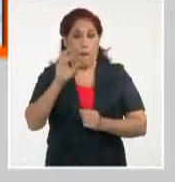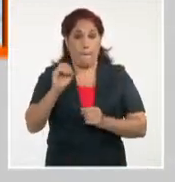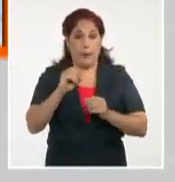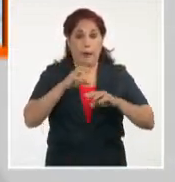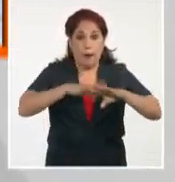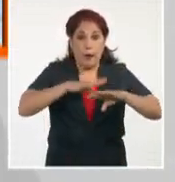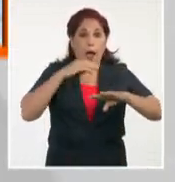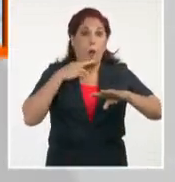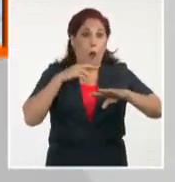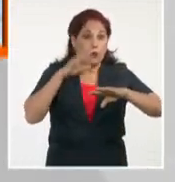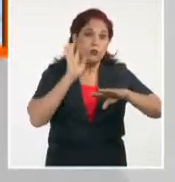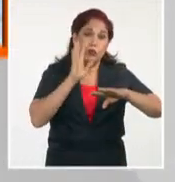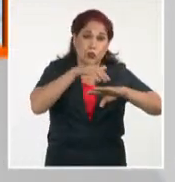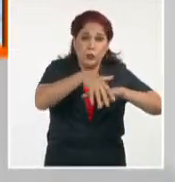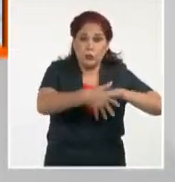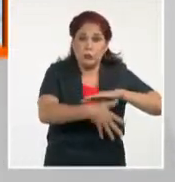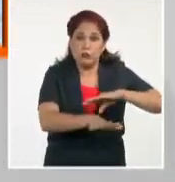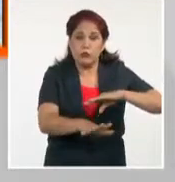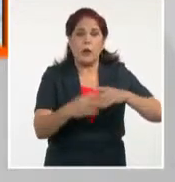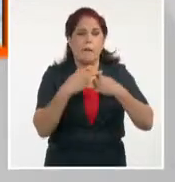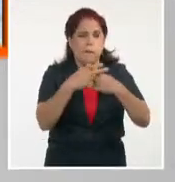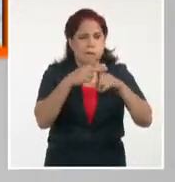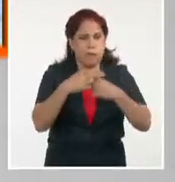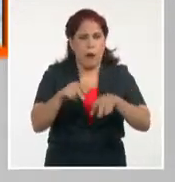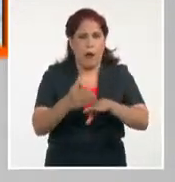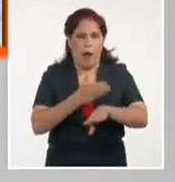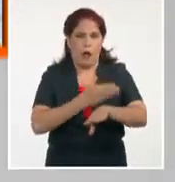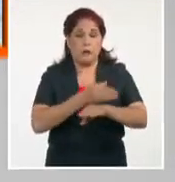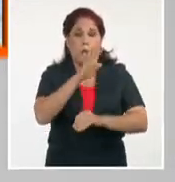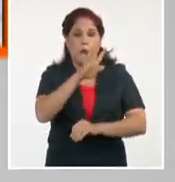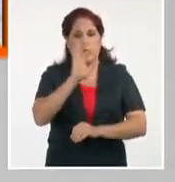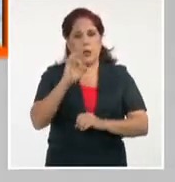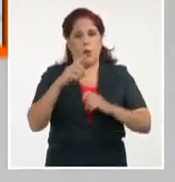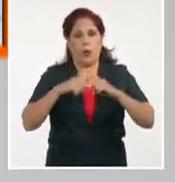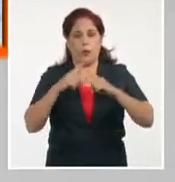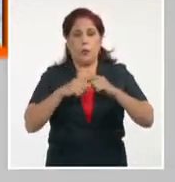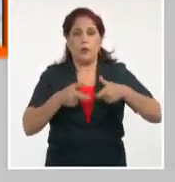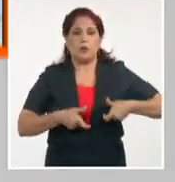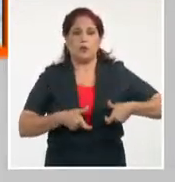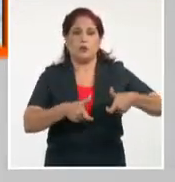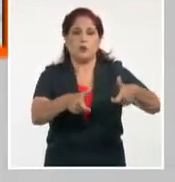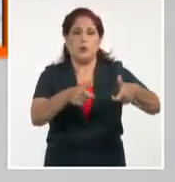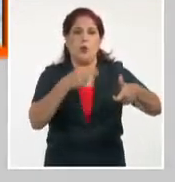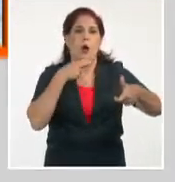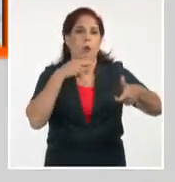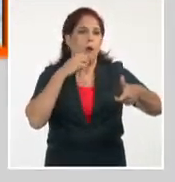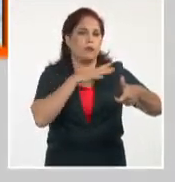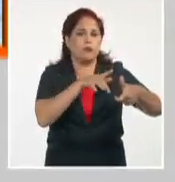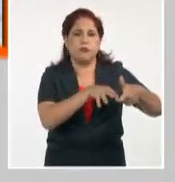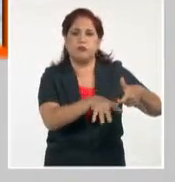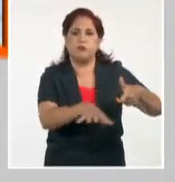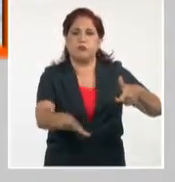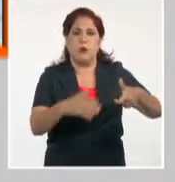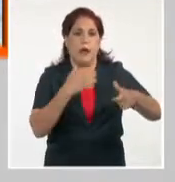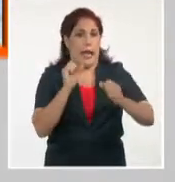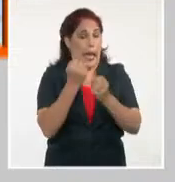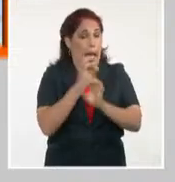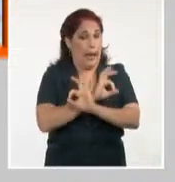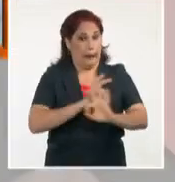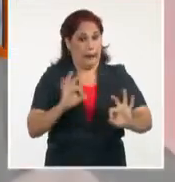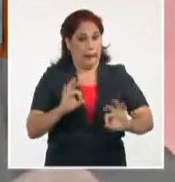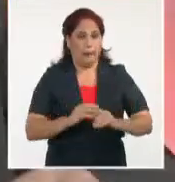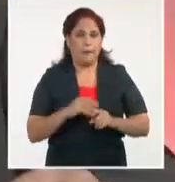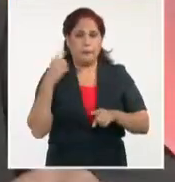sanitarios y el mantenimiento preventivo a 45 kilómetros de tubería de drenaje pluvial. Y también se pudo